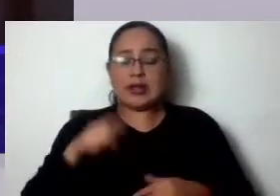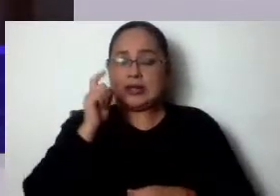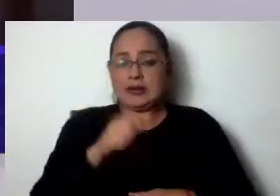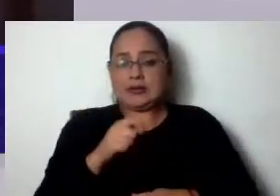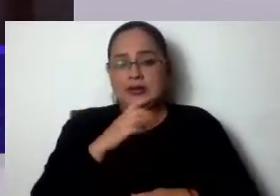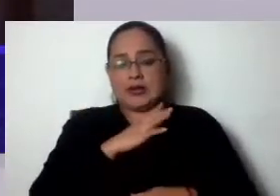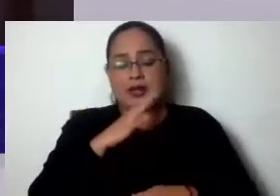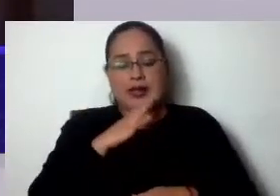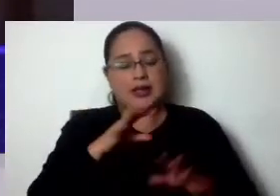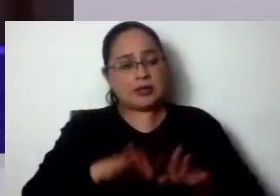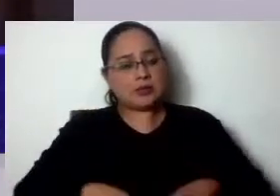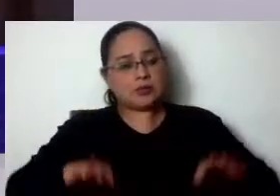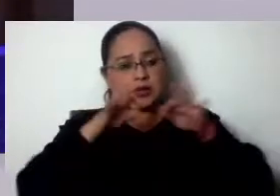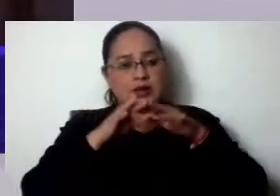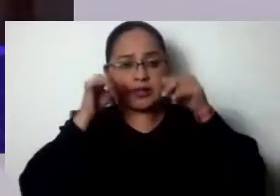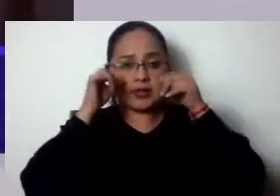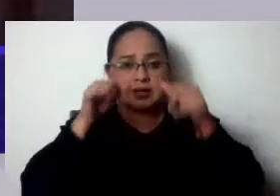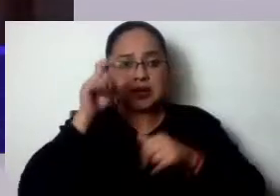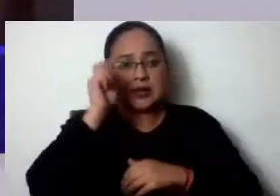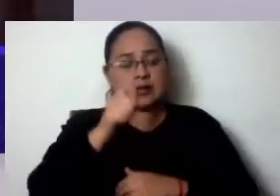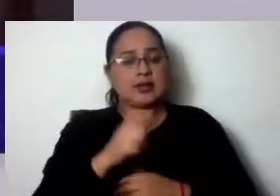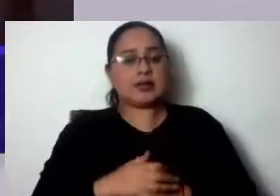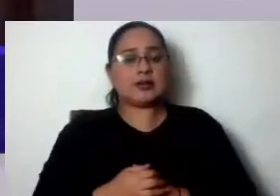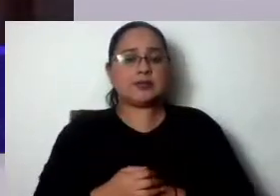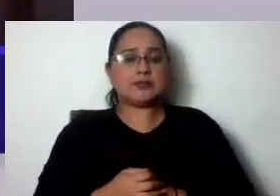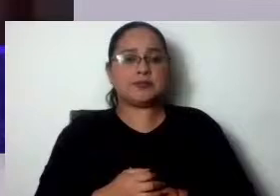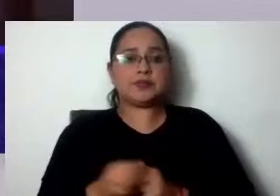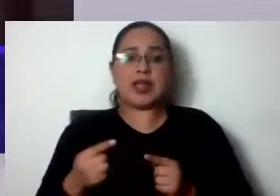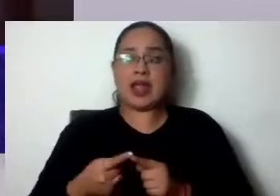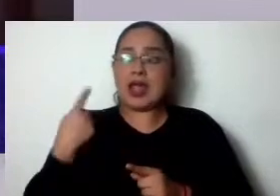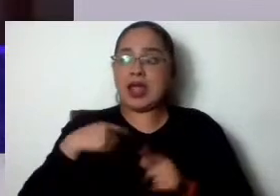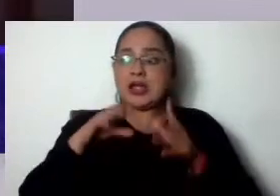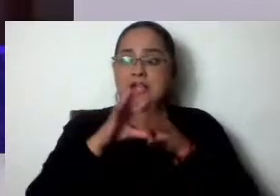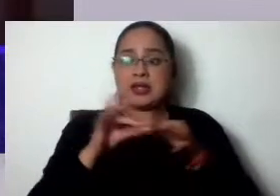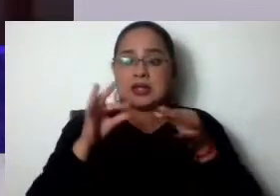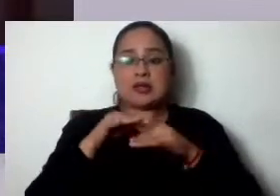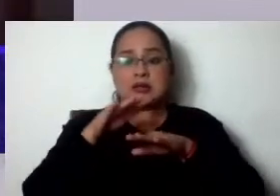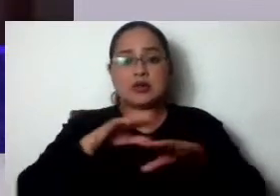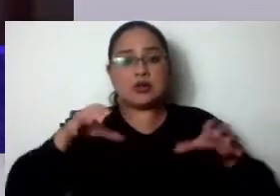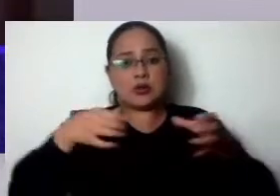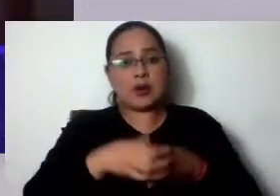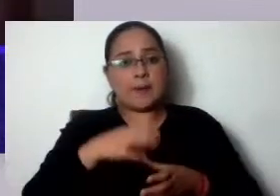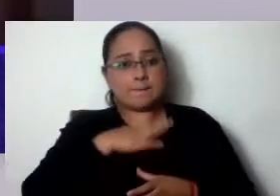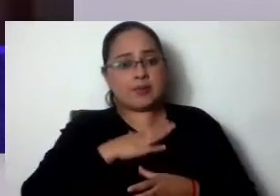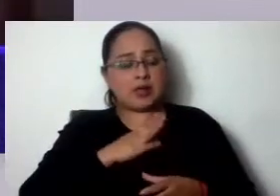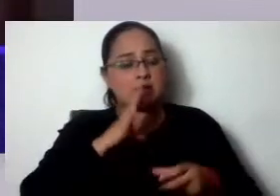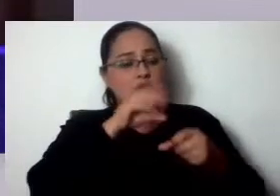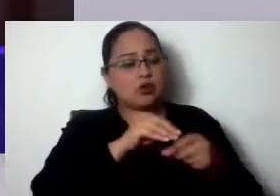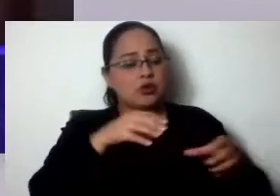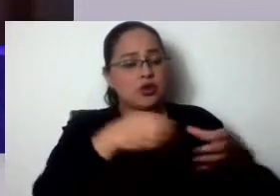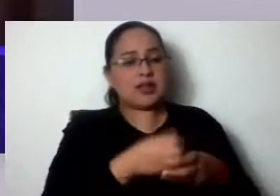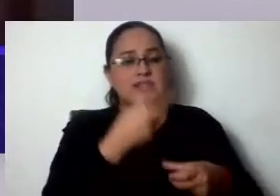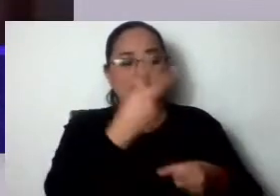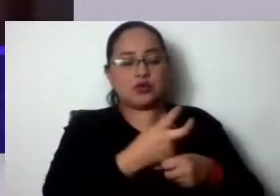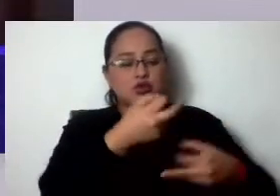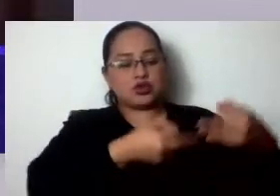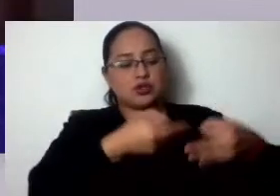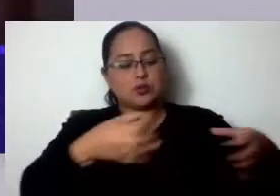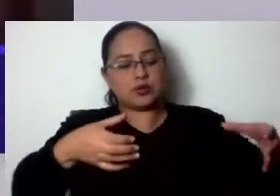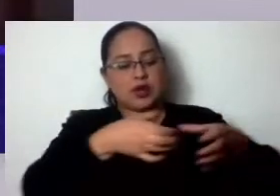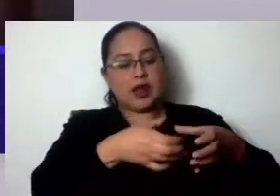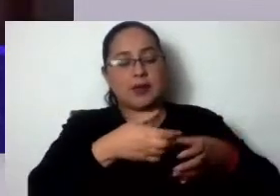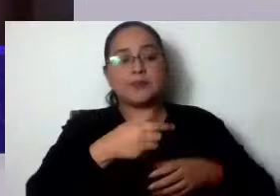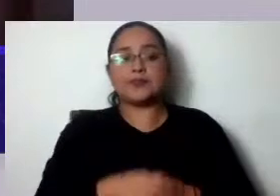considerar que lo que se ha sostenido fundamentalmente en la sala a la que pertenezco a la segunda sala implica al